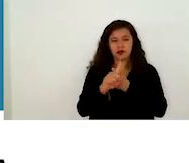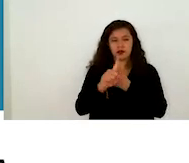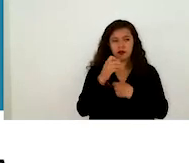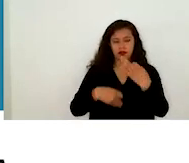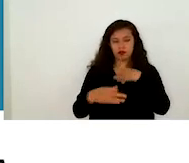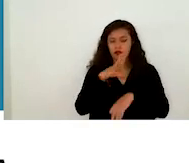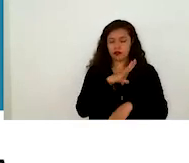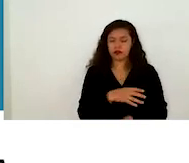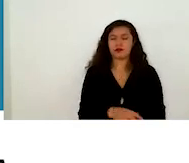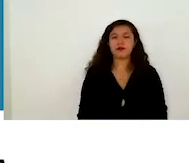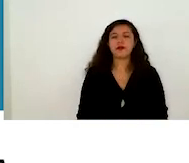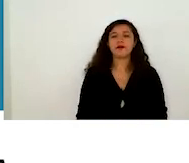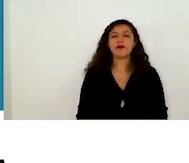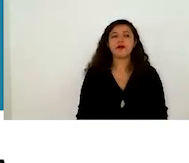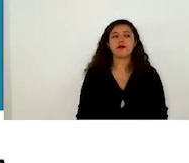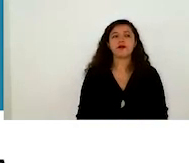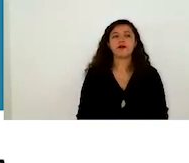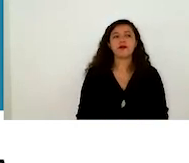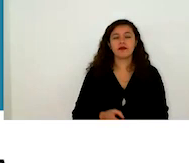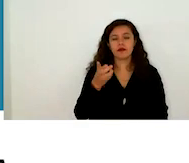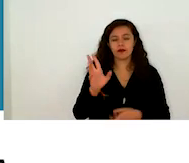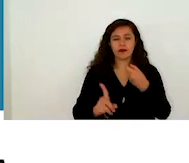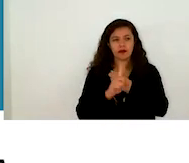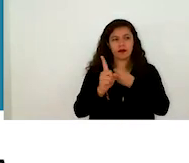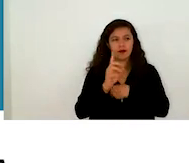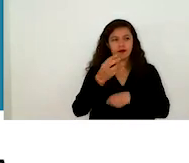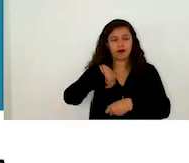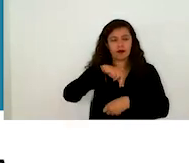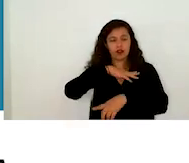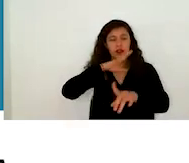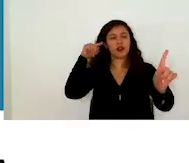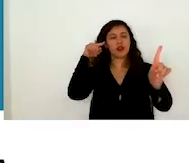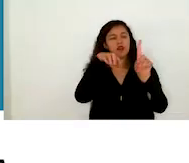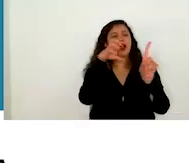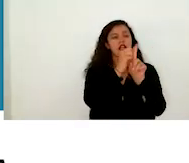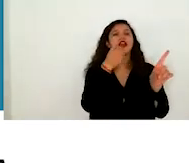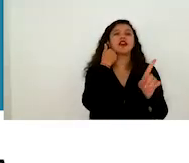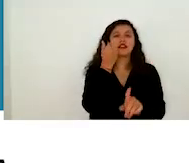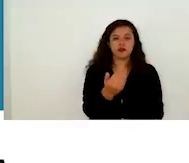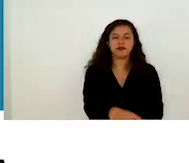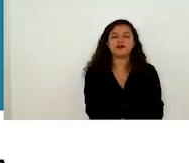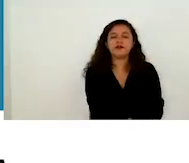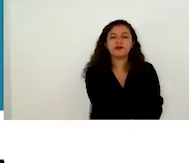y básicamente afecta a los objetivos que se quieren alcanzar